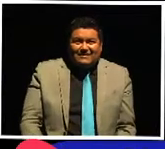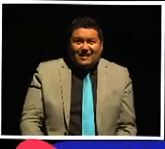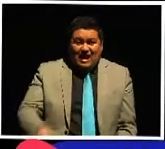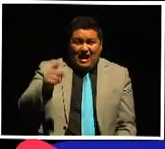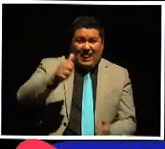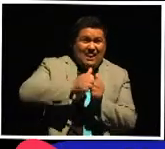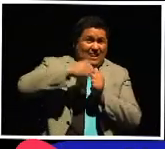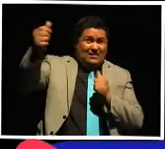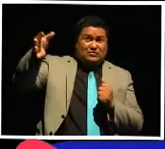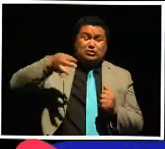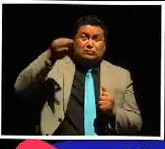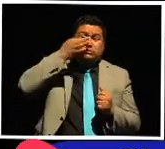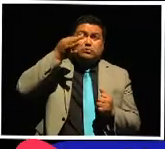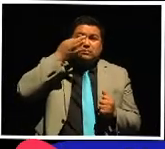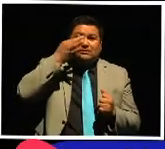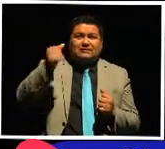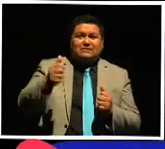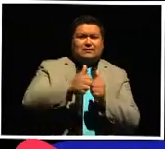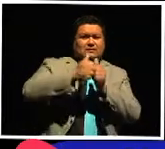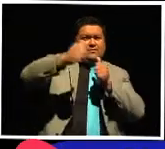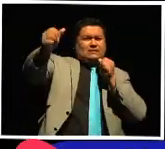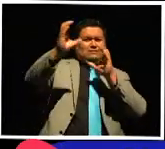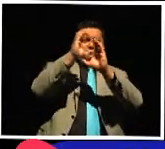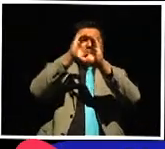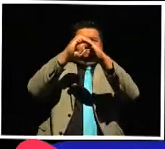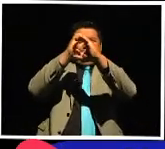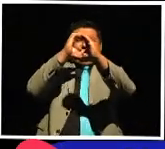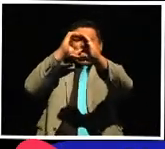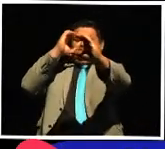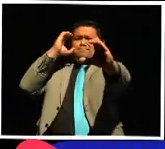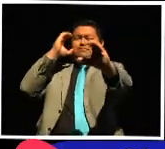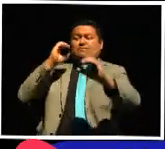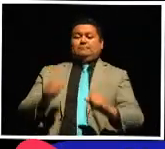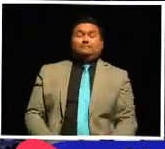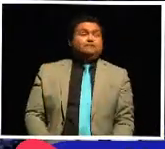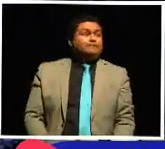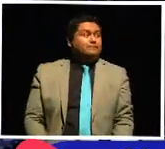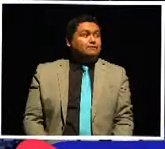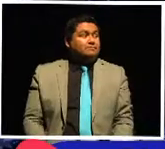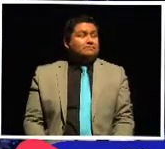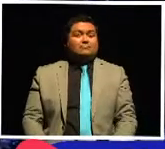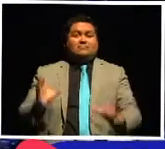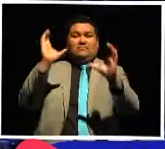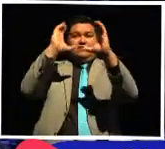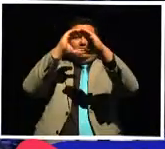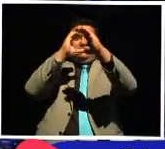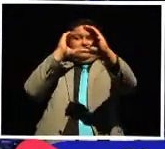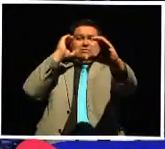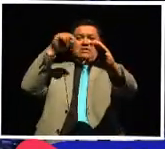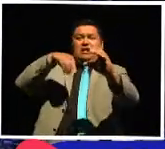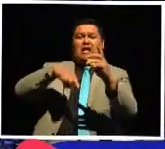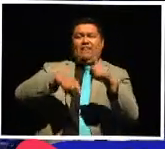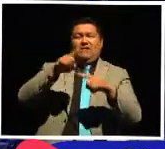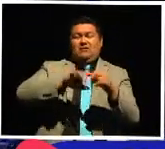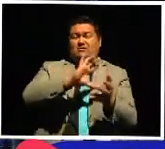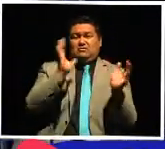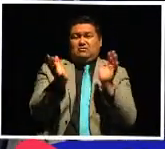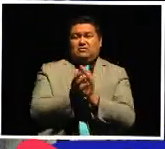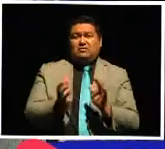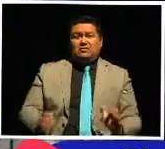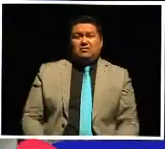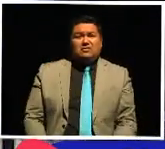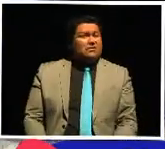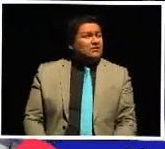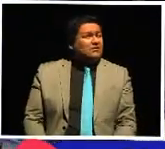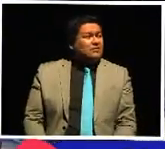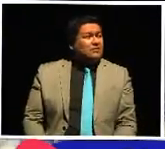fino. Y ese es el problema. Y por esta, no es tan difícil. Tenemos que hacer un telescopio del tamaño de la Tierra. Pero nadie nos dio